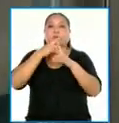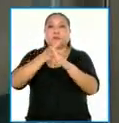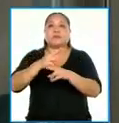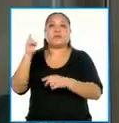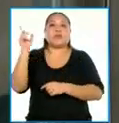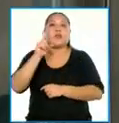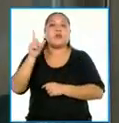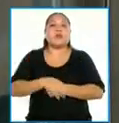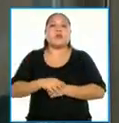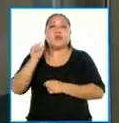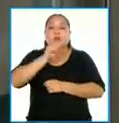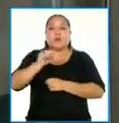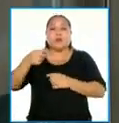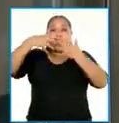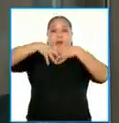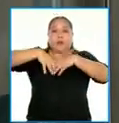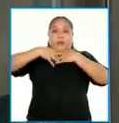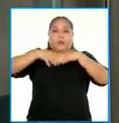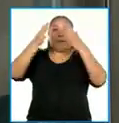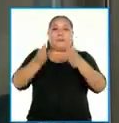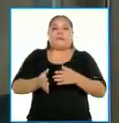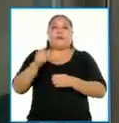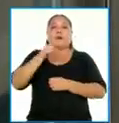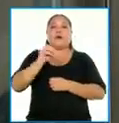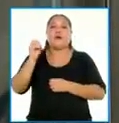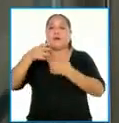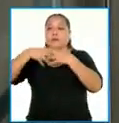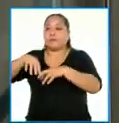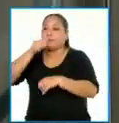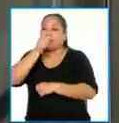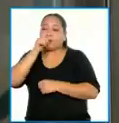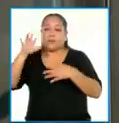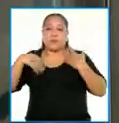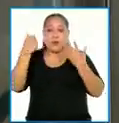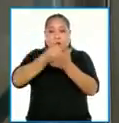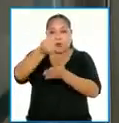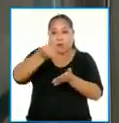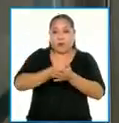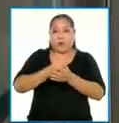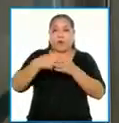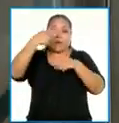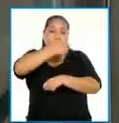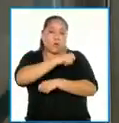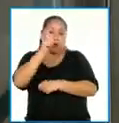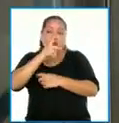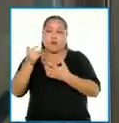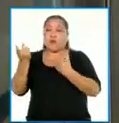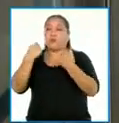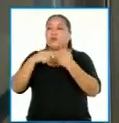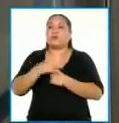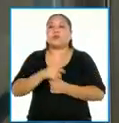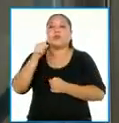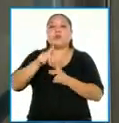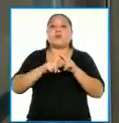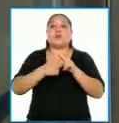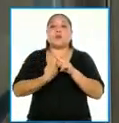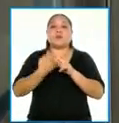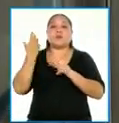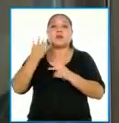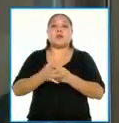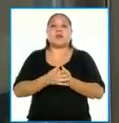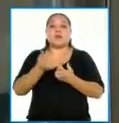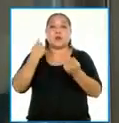lunes acerca de que las empresas o los privados puedan adquirir las vacunas, es decir, importarlas, y de esa manera empezar con un proceso de vacunación en su